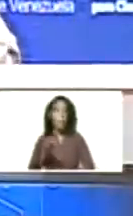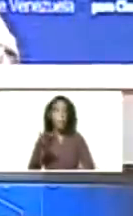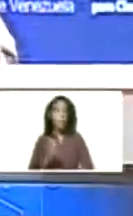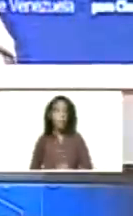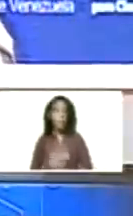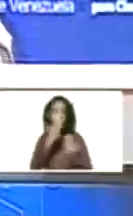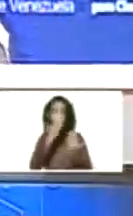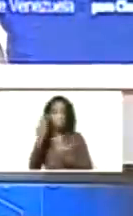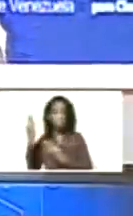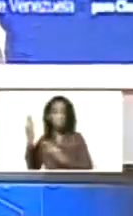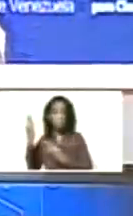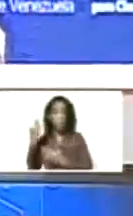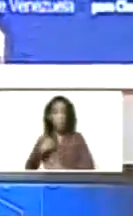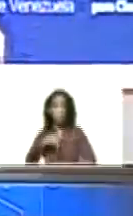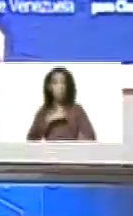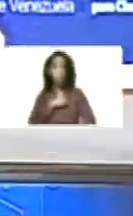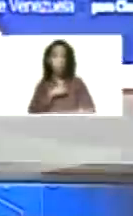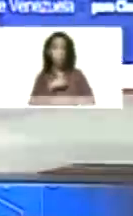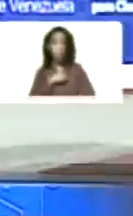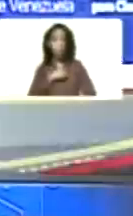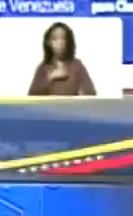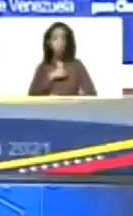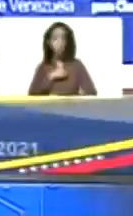Fíjense, nosotros hemos llegado,